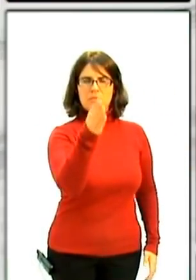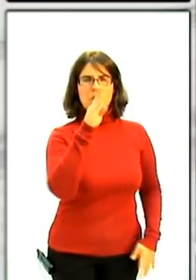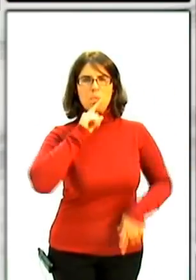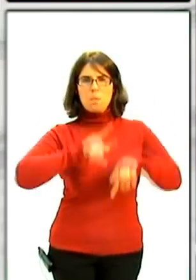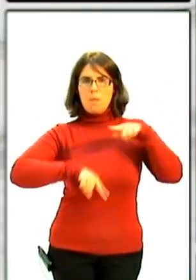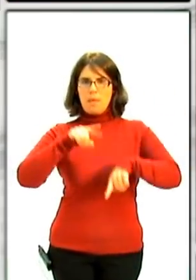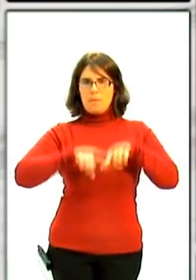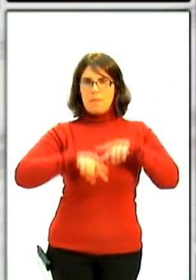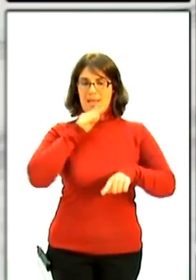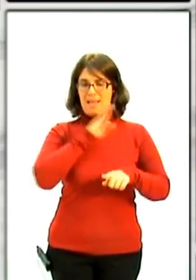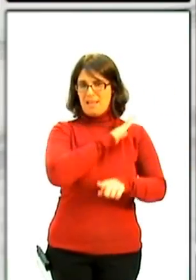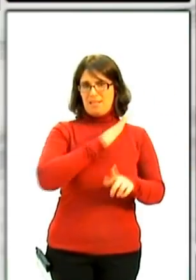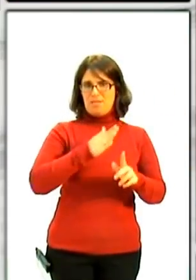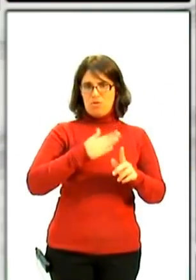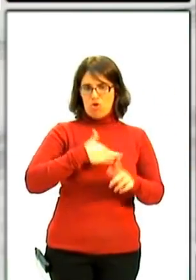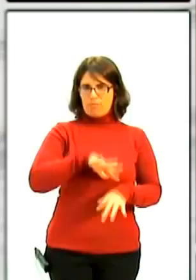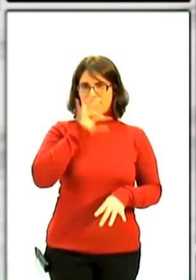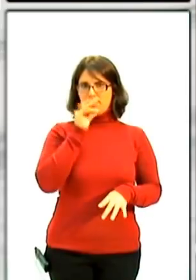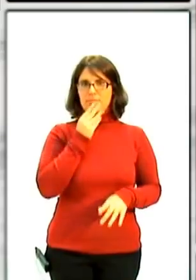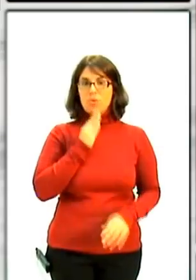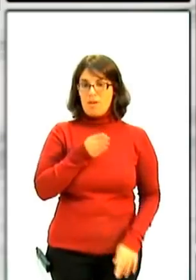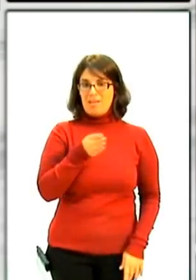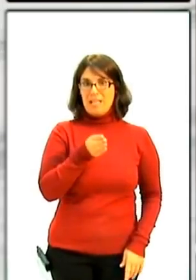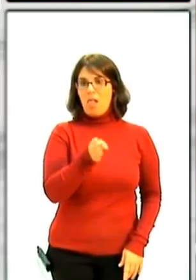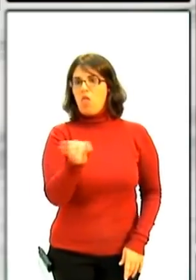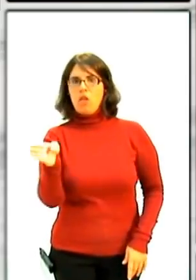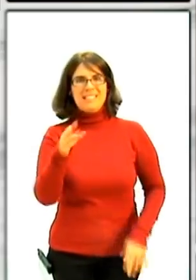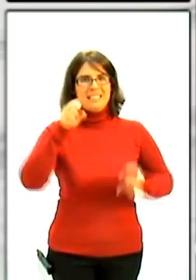rumbo establecido, sin desviarme de él, simple y